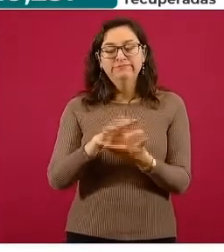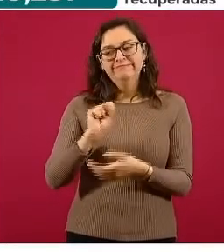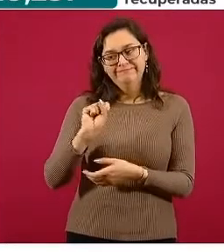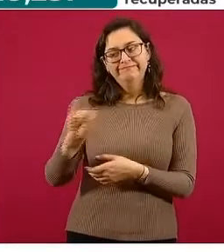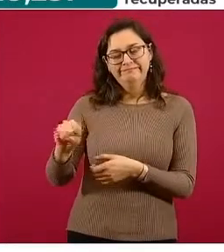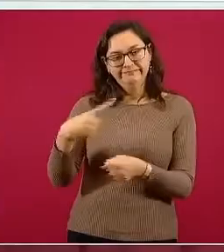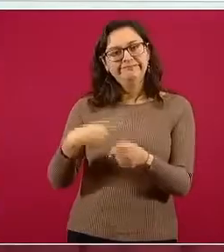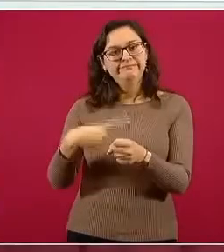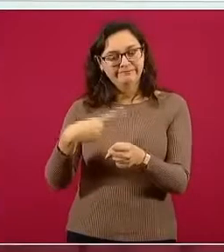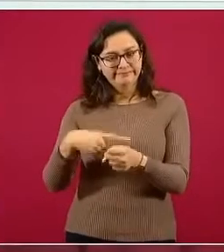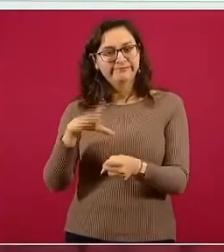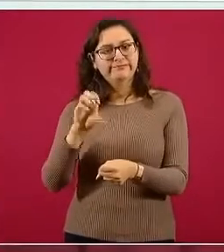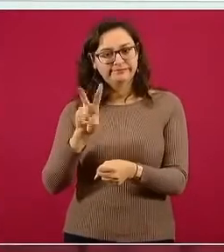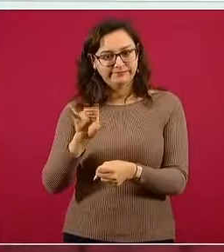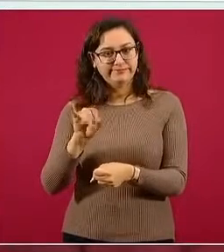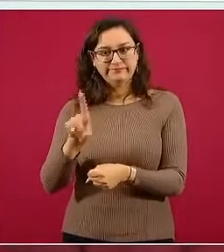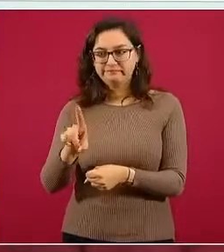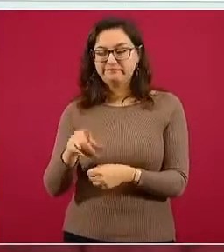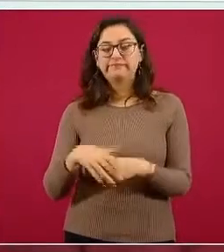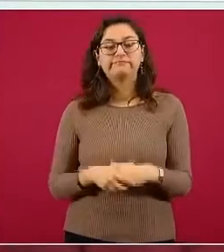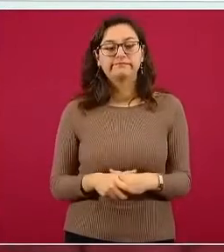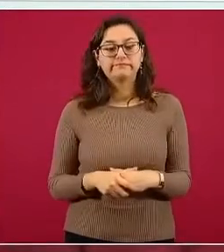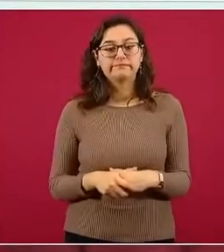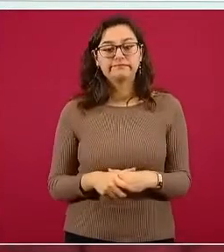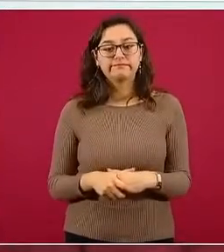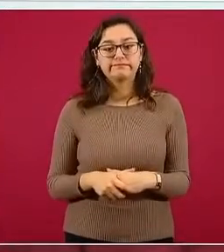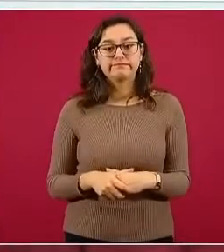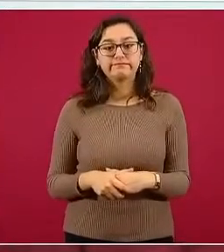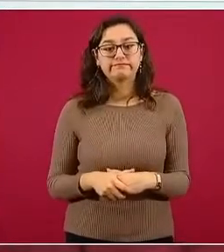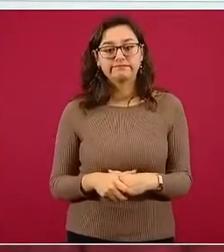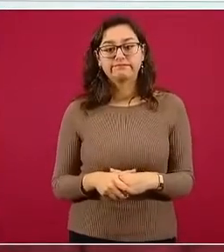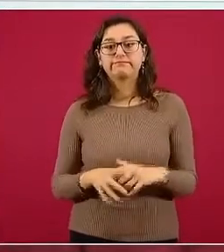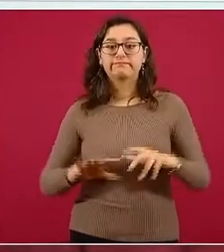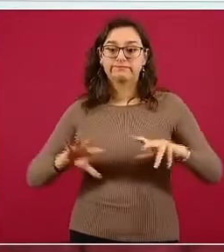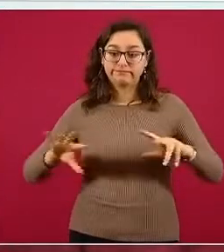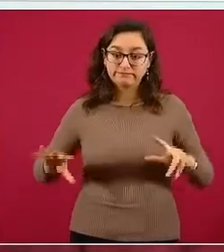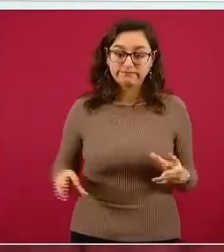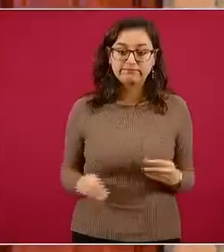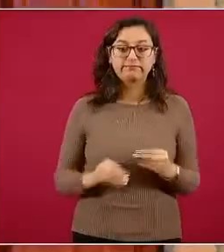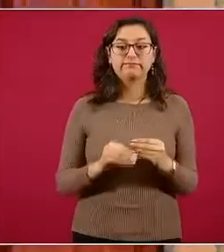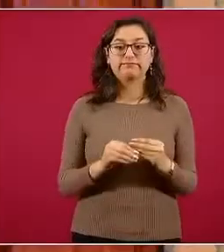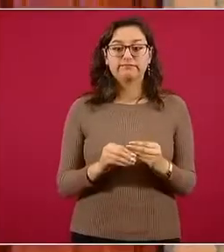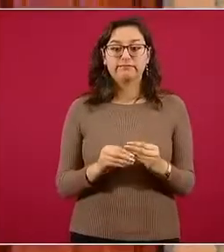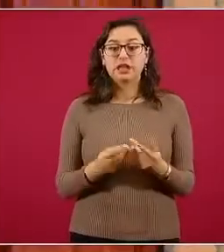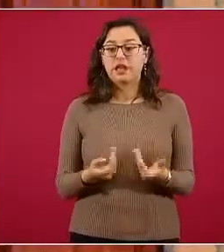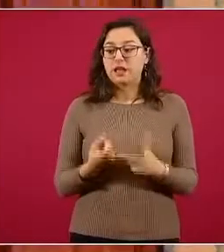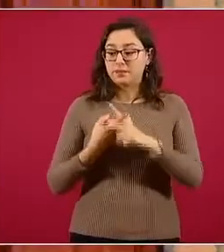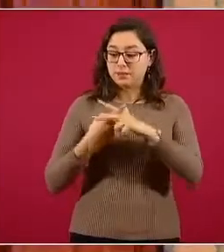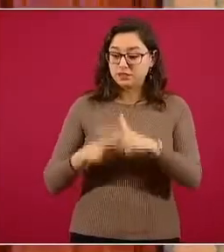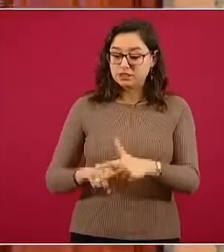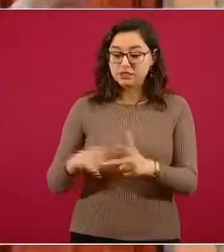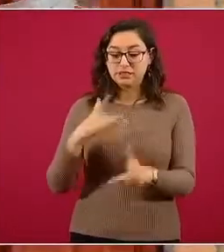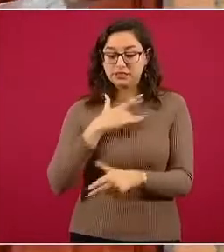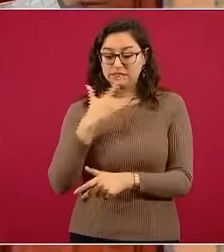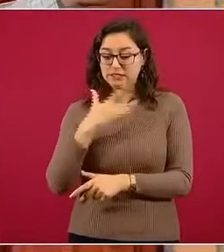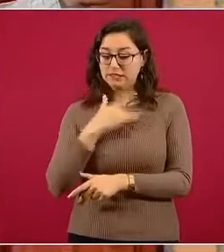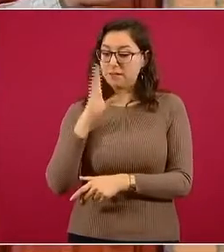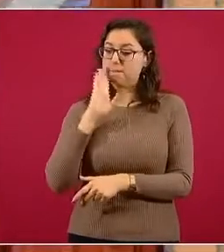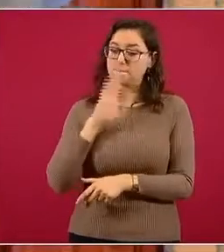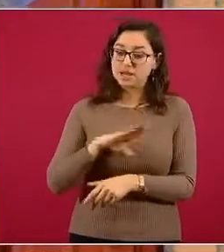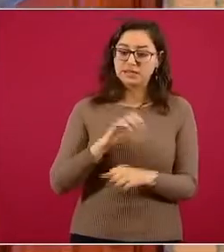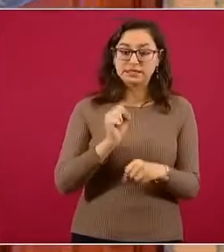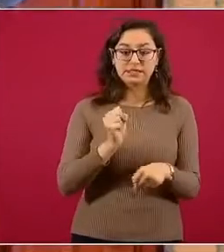casos confirmados de COVID-19 y entonces también las distribuimos por su fecha de inicio de síntomas, por